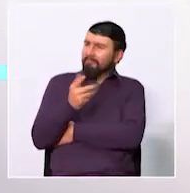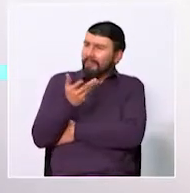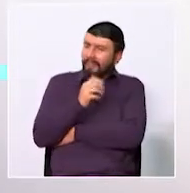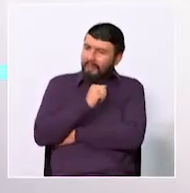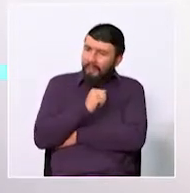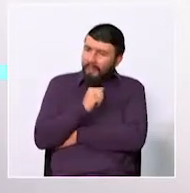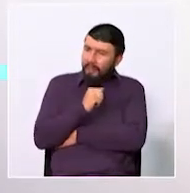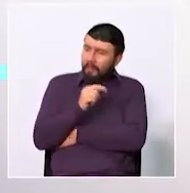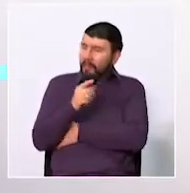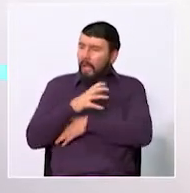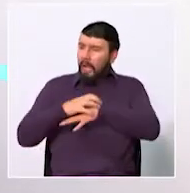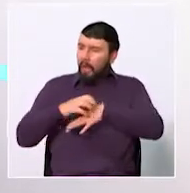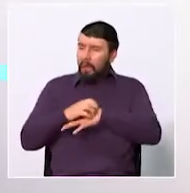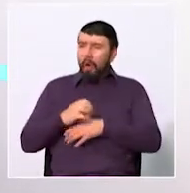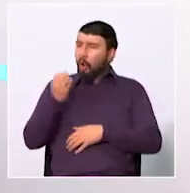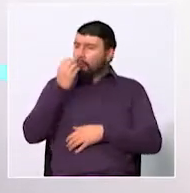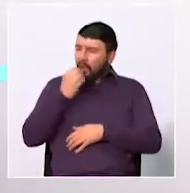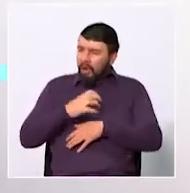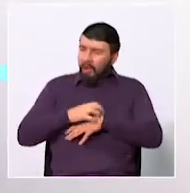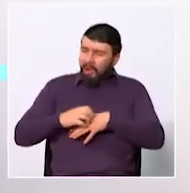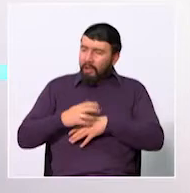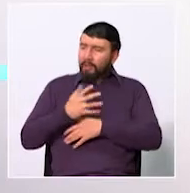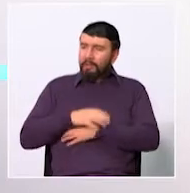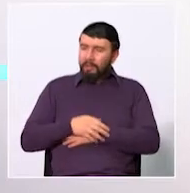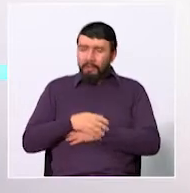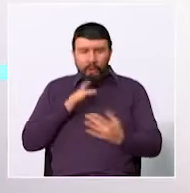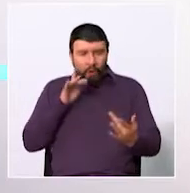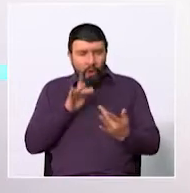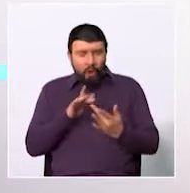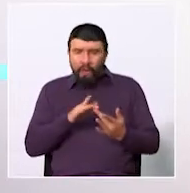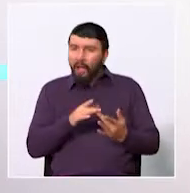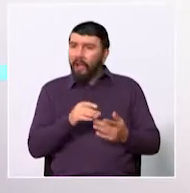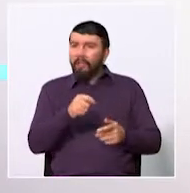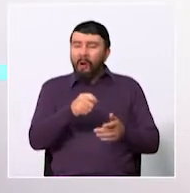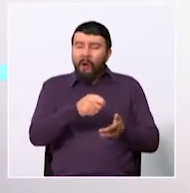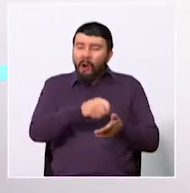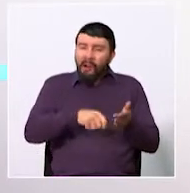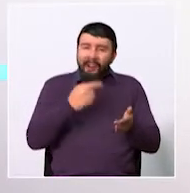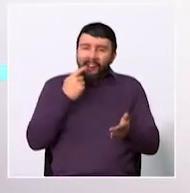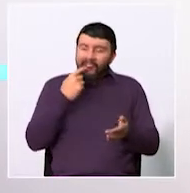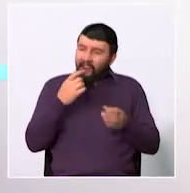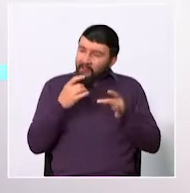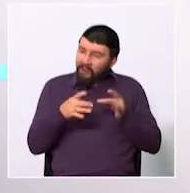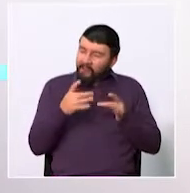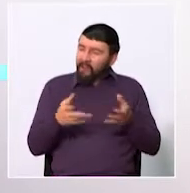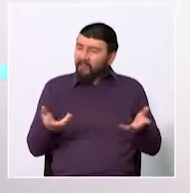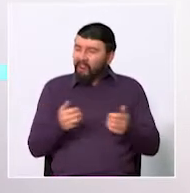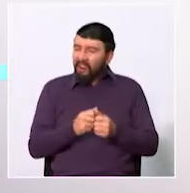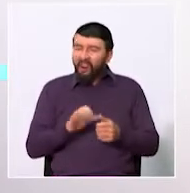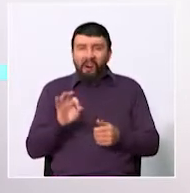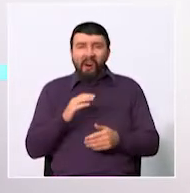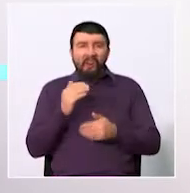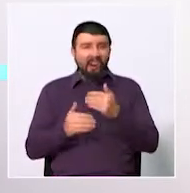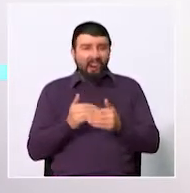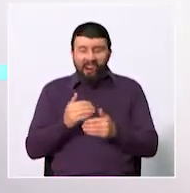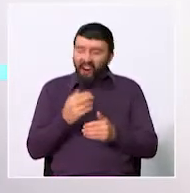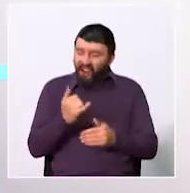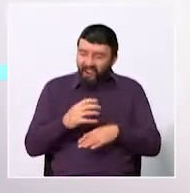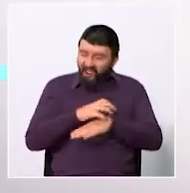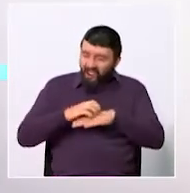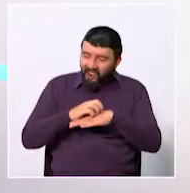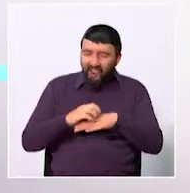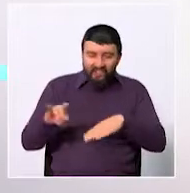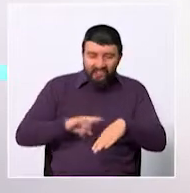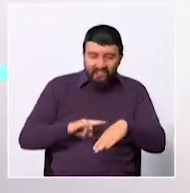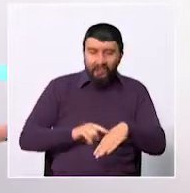alergia intoxicación y contacto metales un proceso alérgico a algo o la